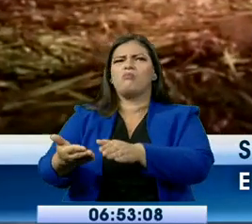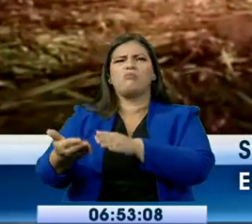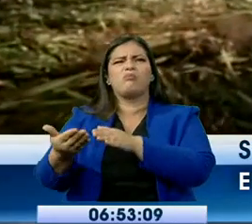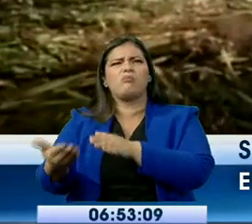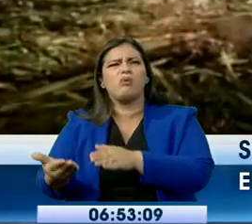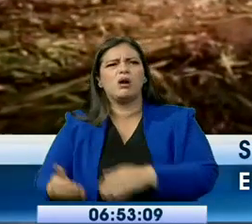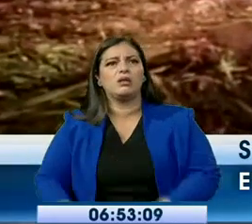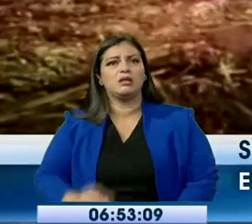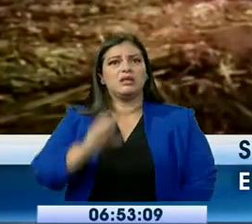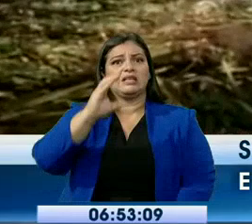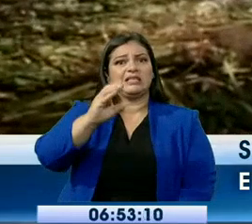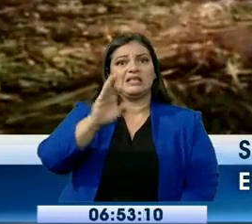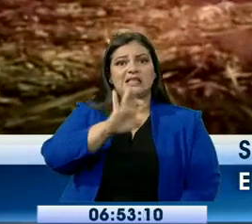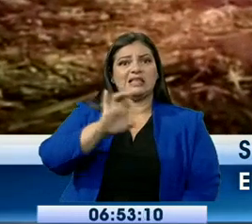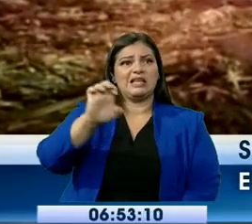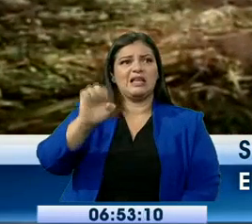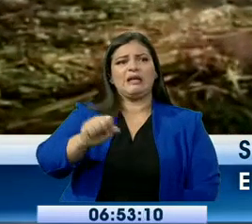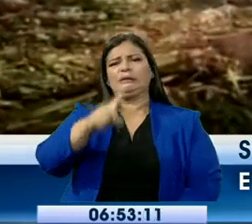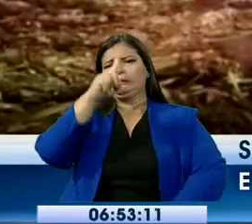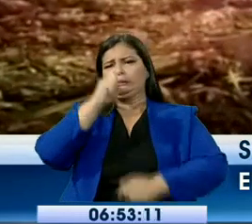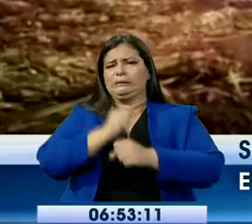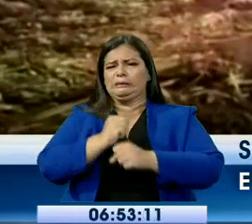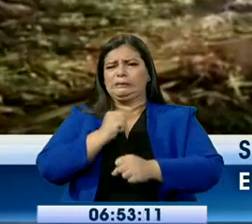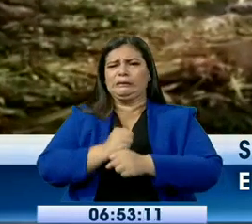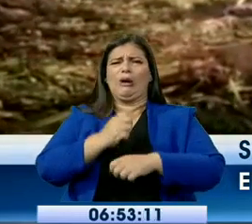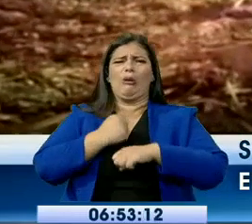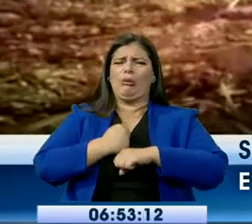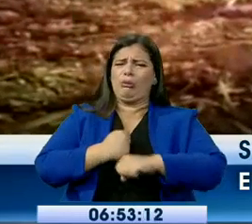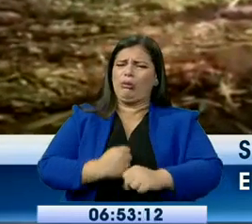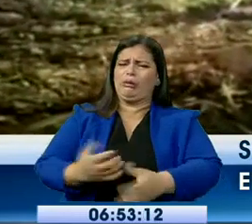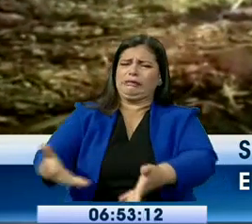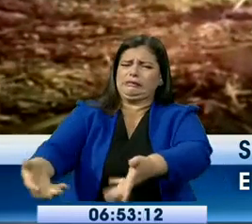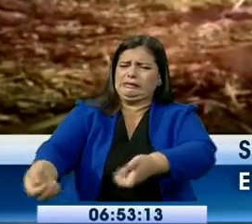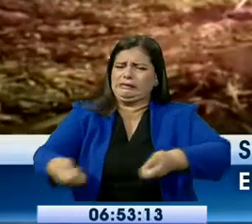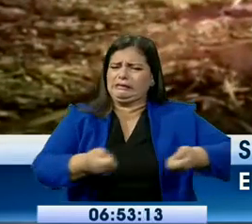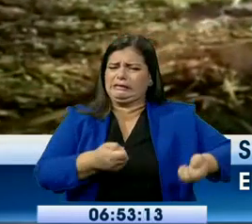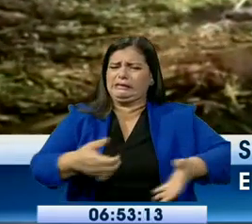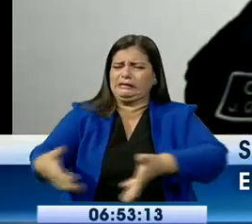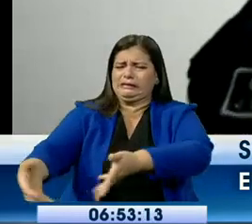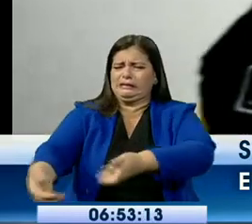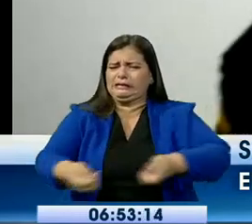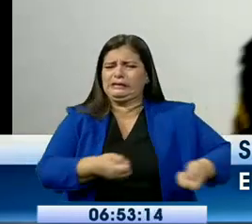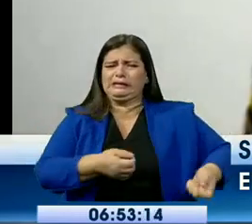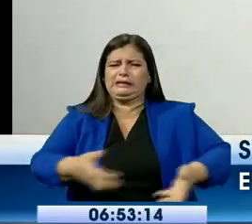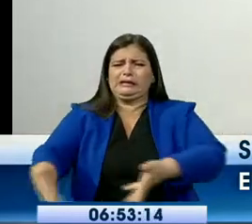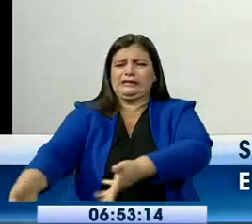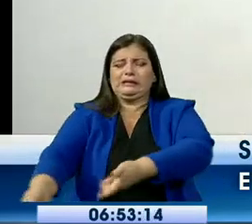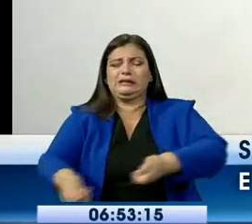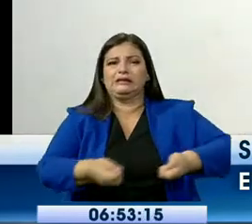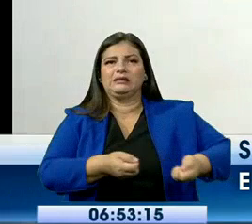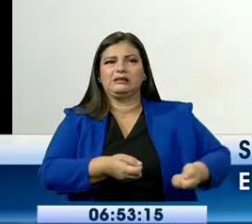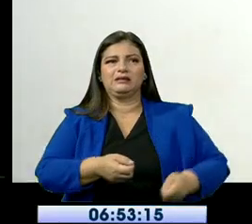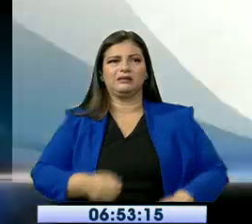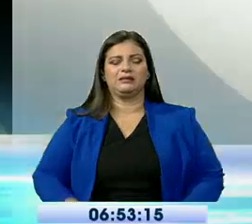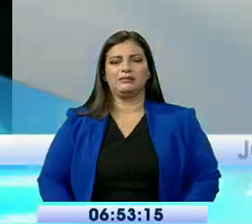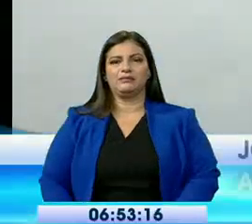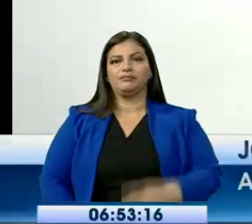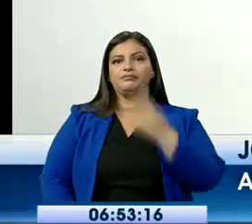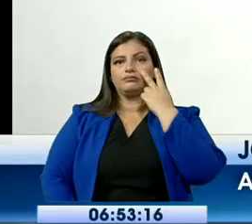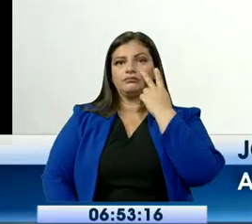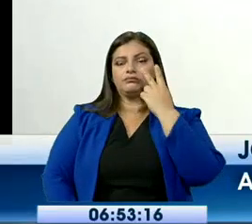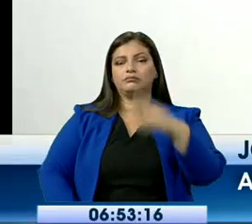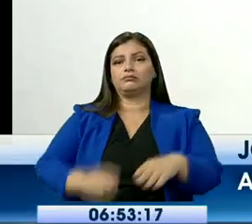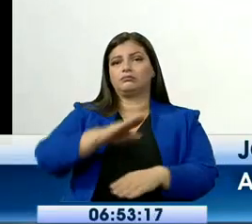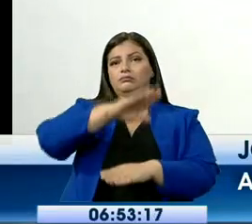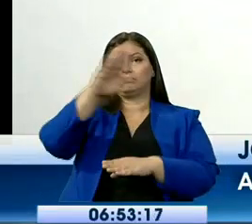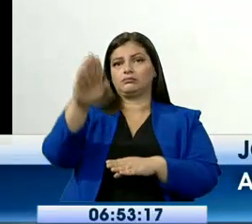esfuerzos para liberar los cuerpos de entre los hierros retorcidos en que se convirtió la camioneta. En la camioneta, que su estructura, su